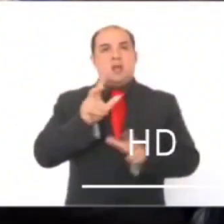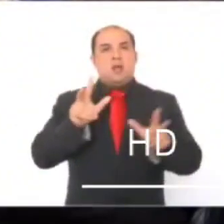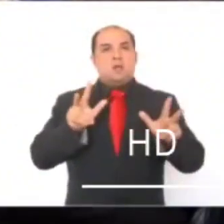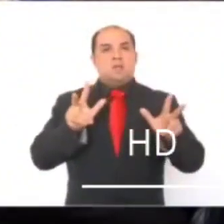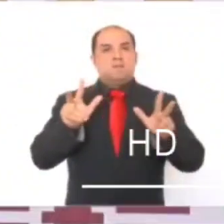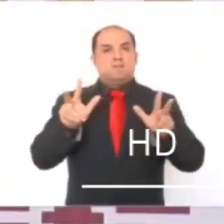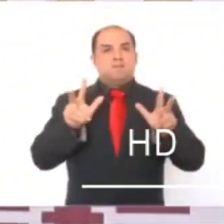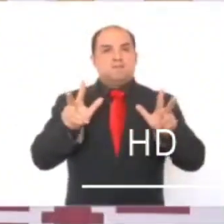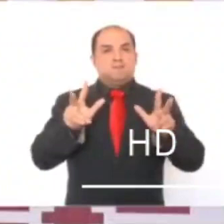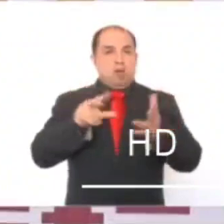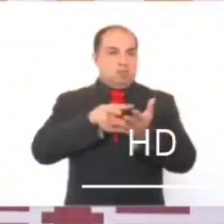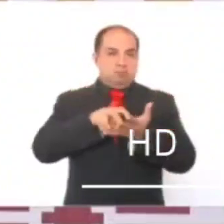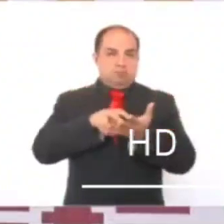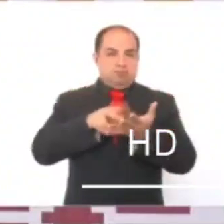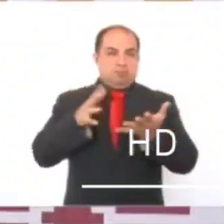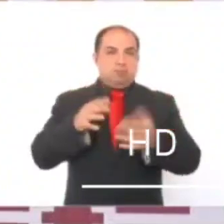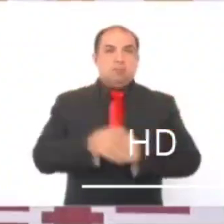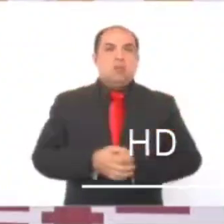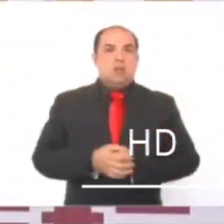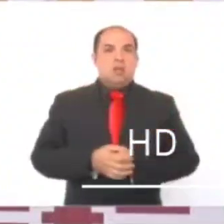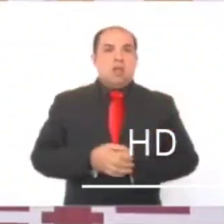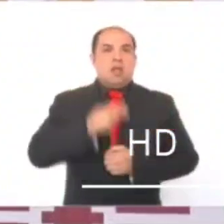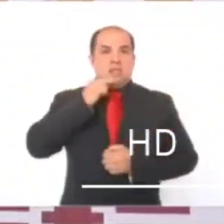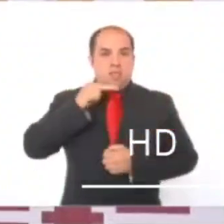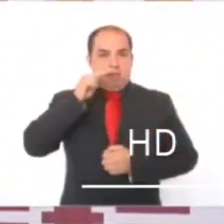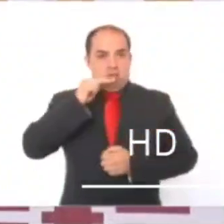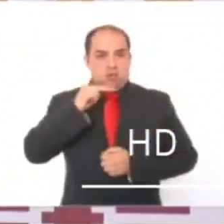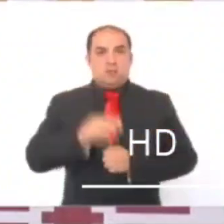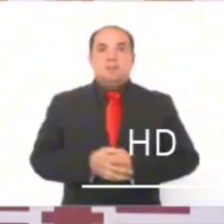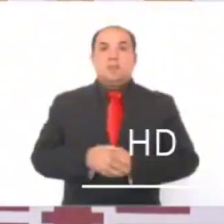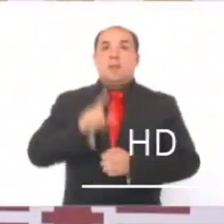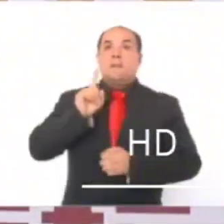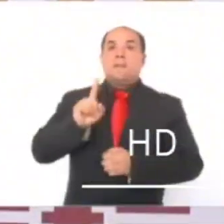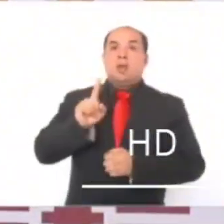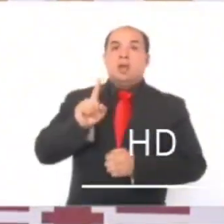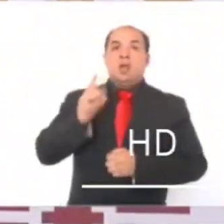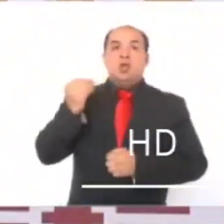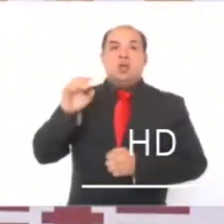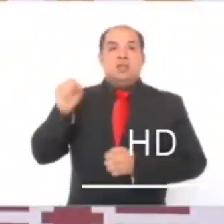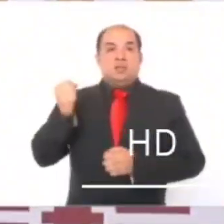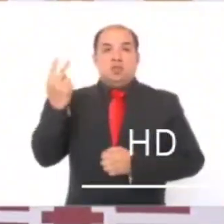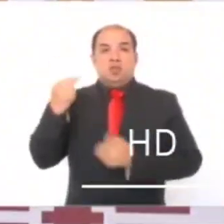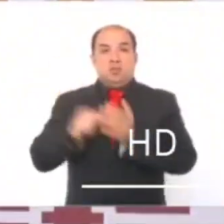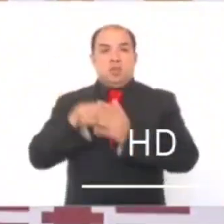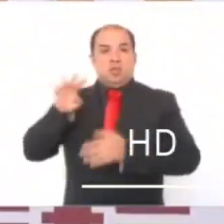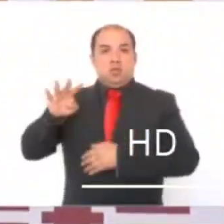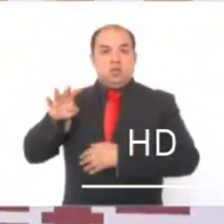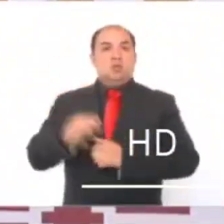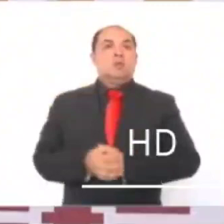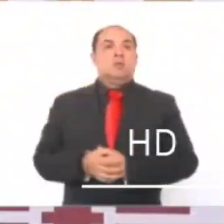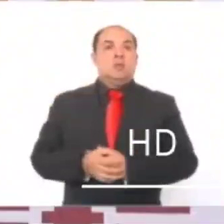náhuatl, pero el 9 de septiembre del 2019 la señora